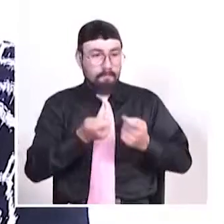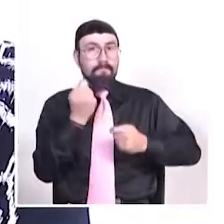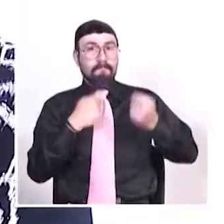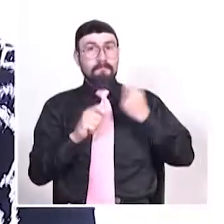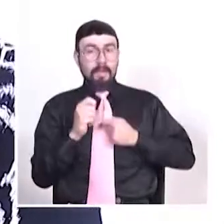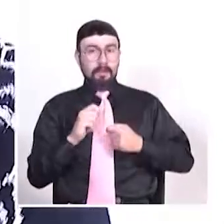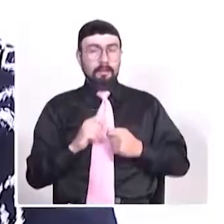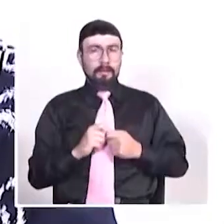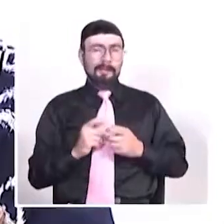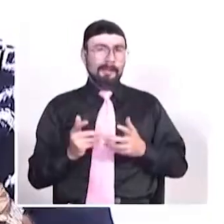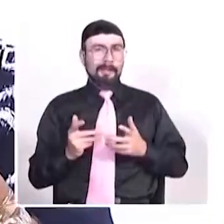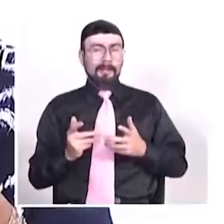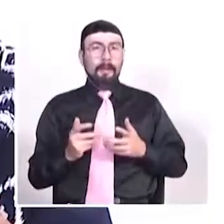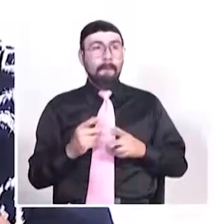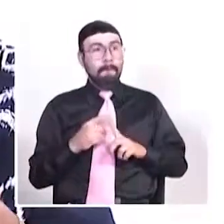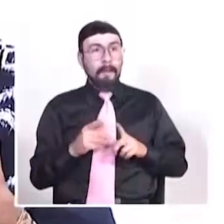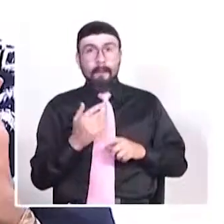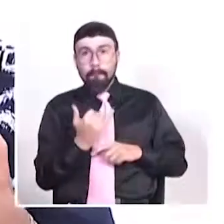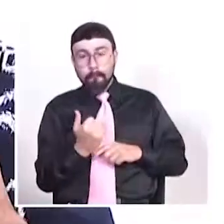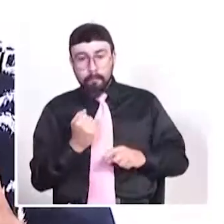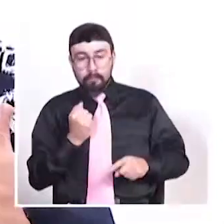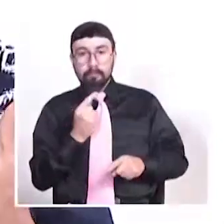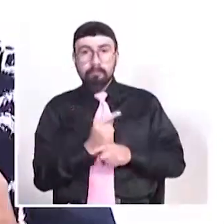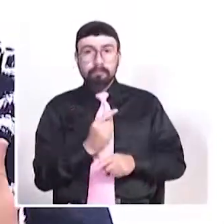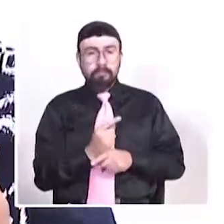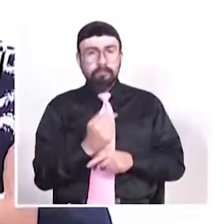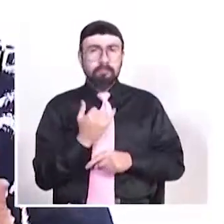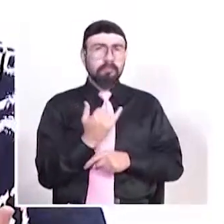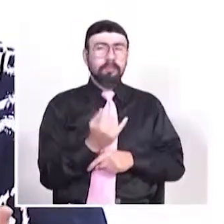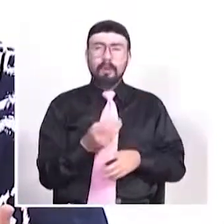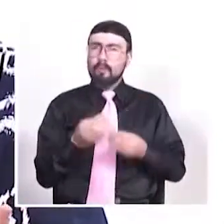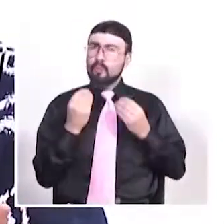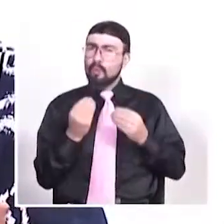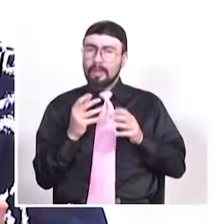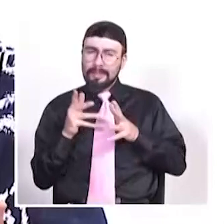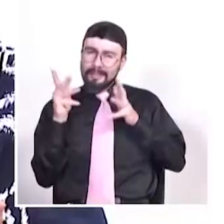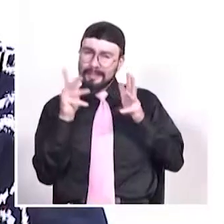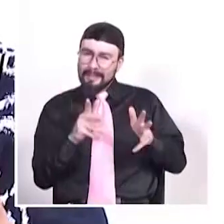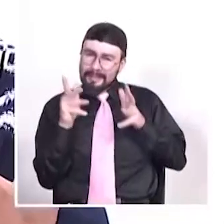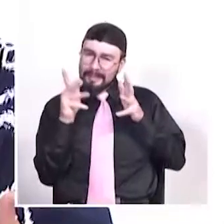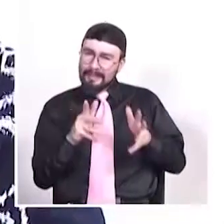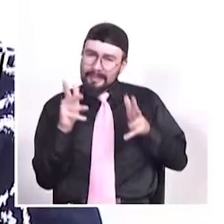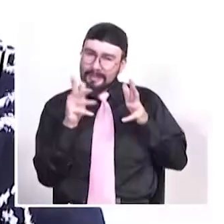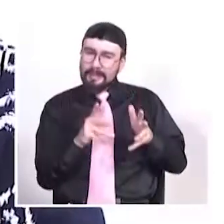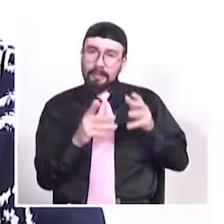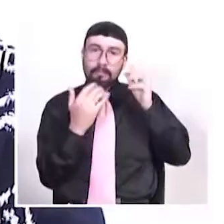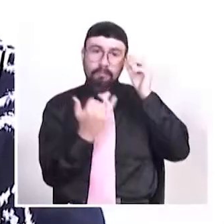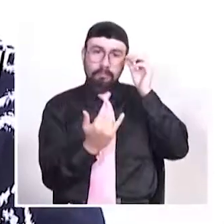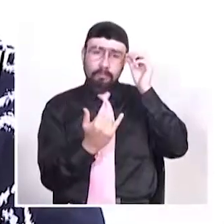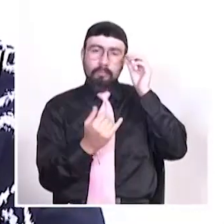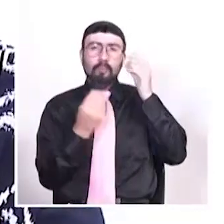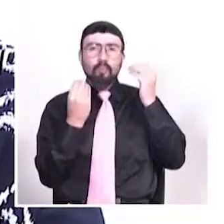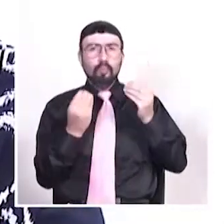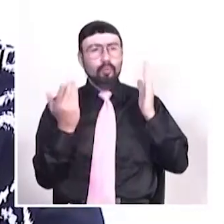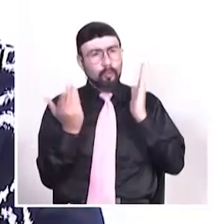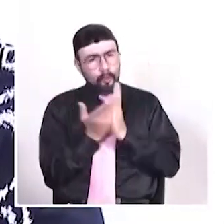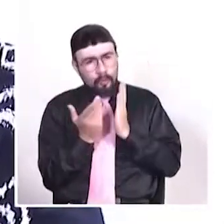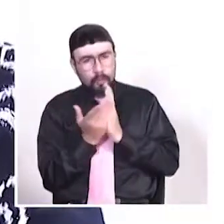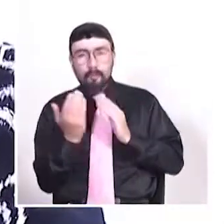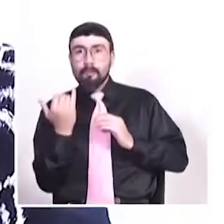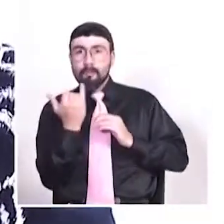Y detrás de todo esto, pues hay mucha academia, hay mucho estudio.